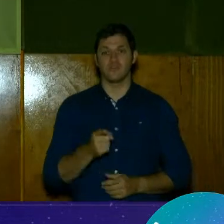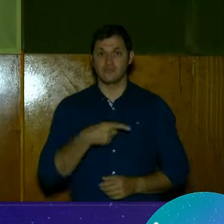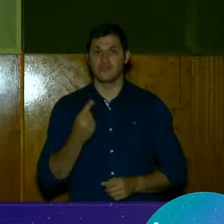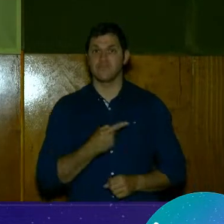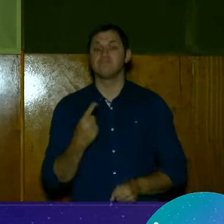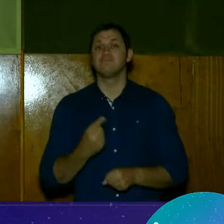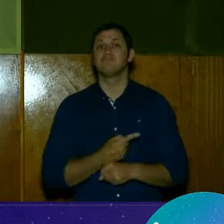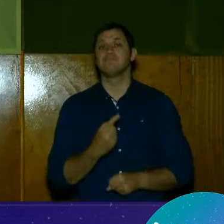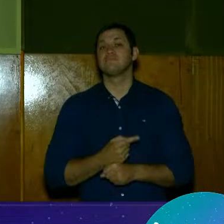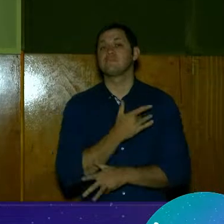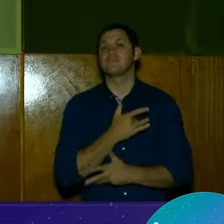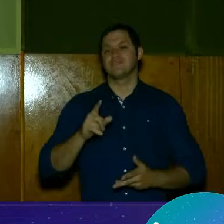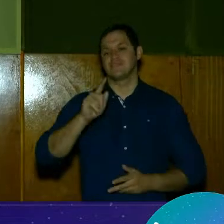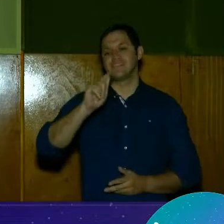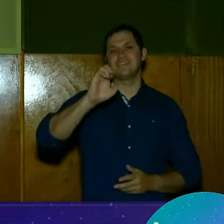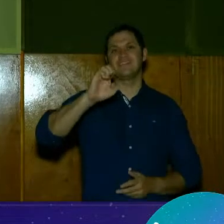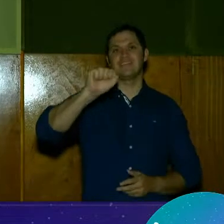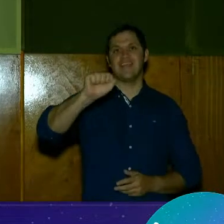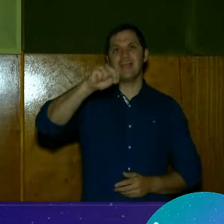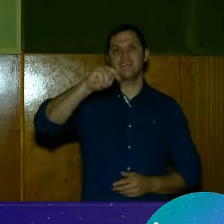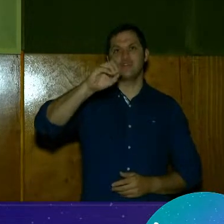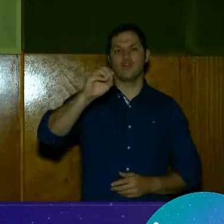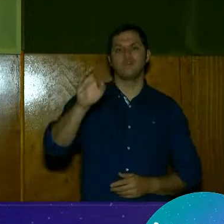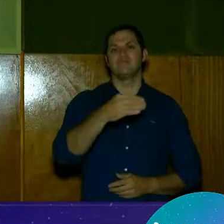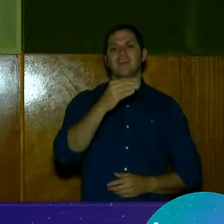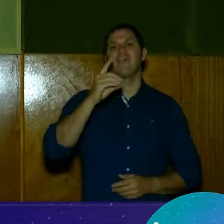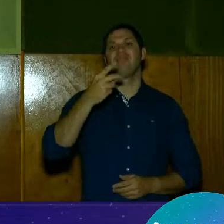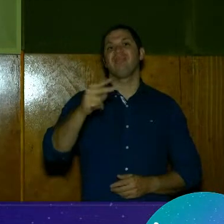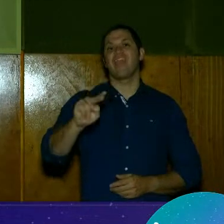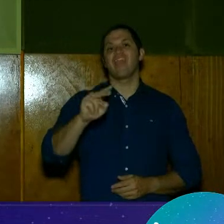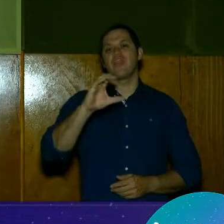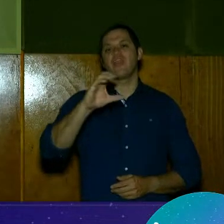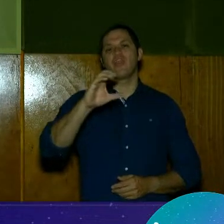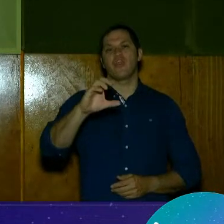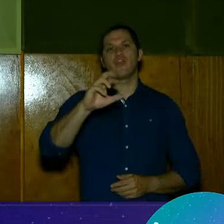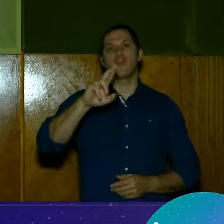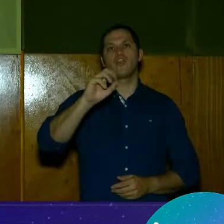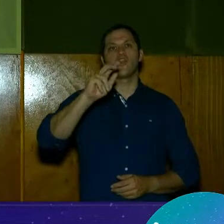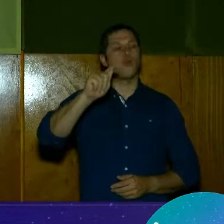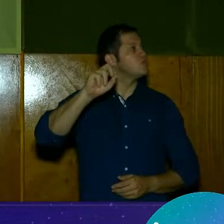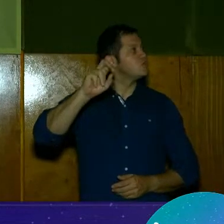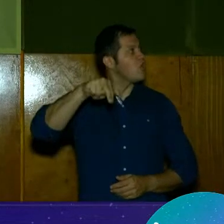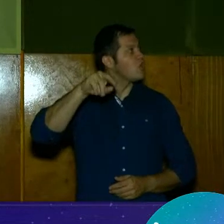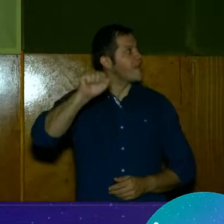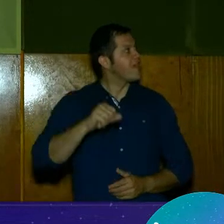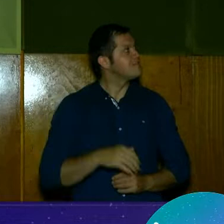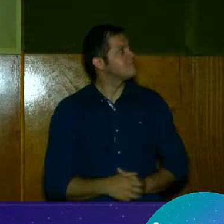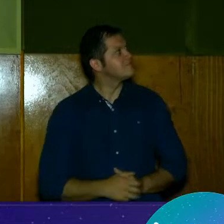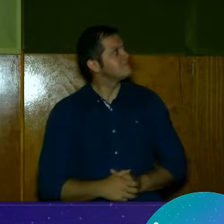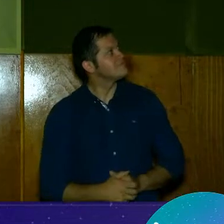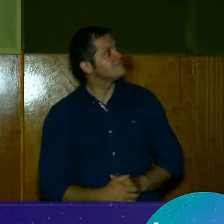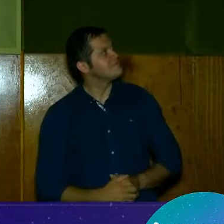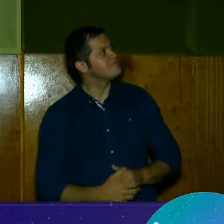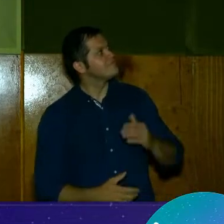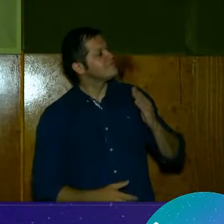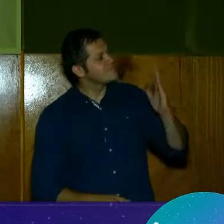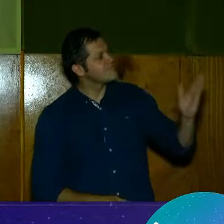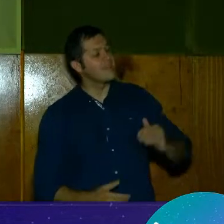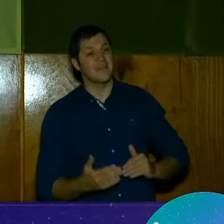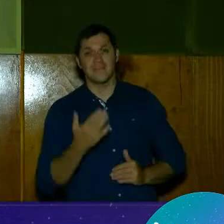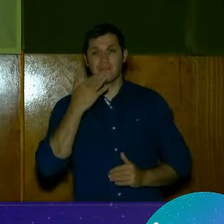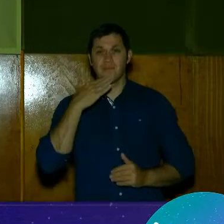500 antes de cristo entonces hace mucho tiempo mucho mucho tiempo y vamos a hablar un poquito